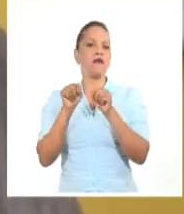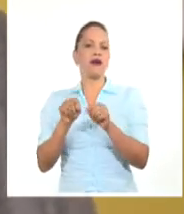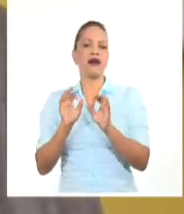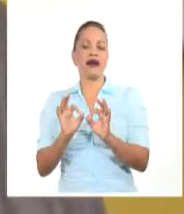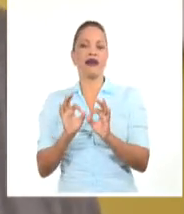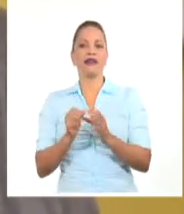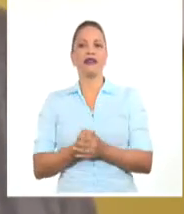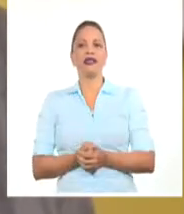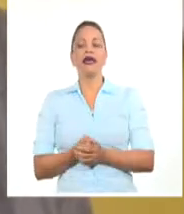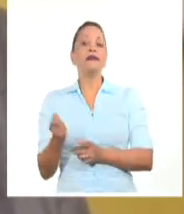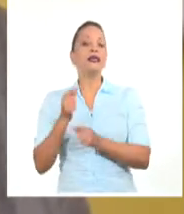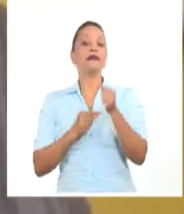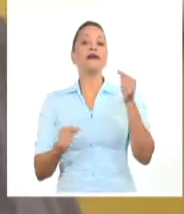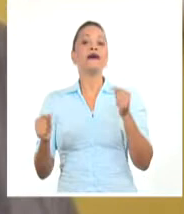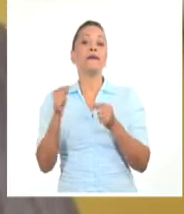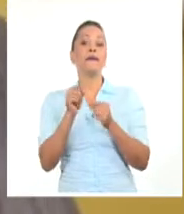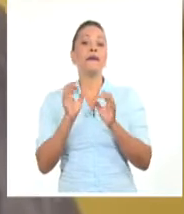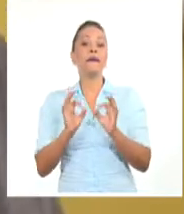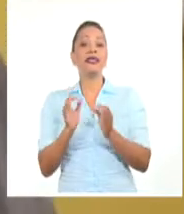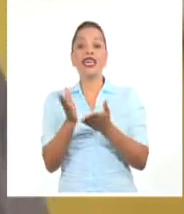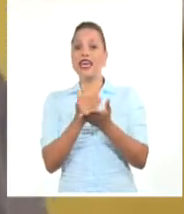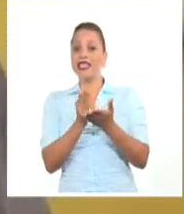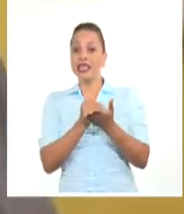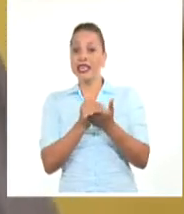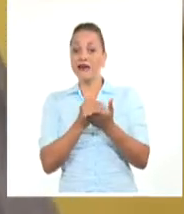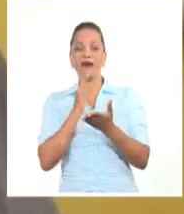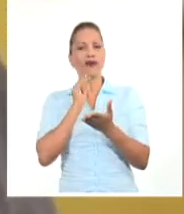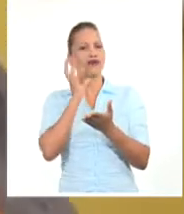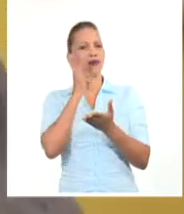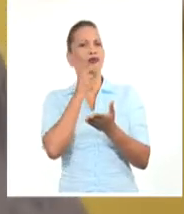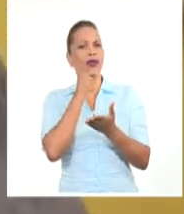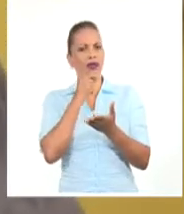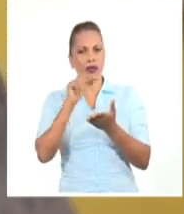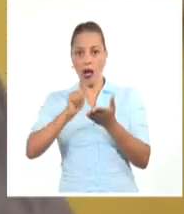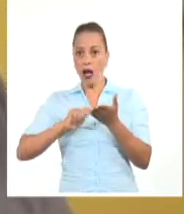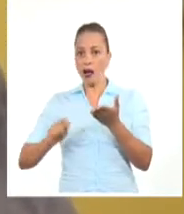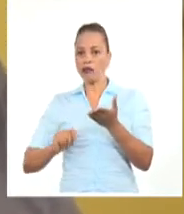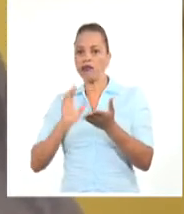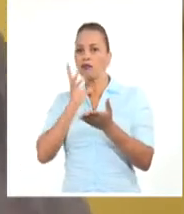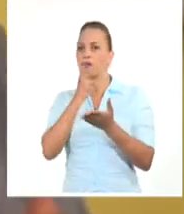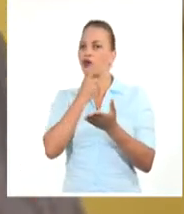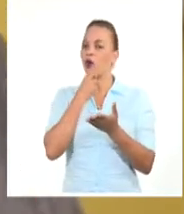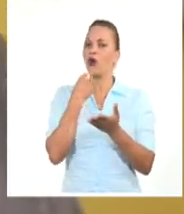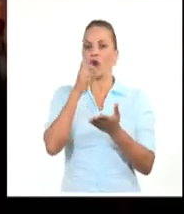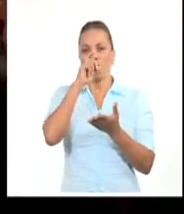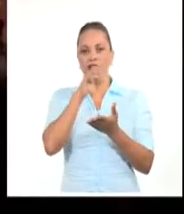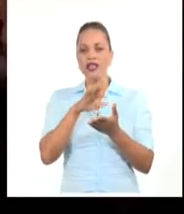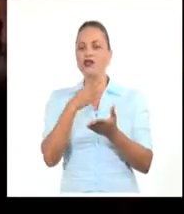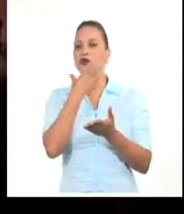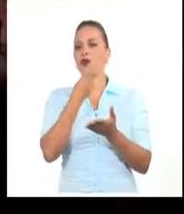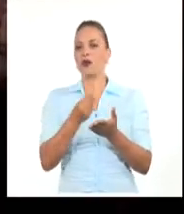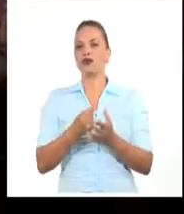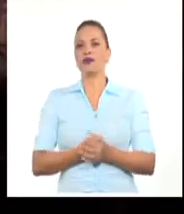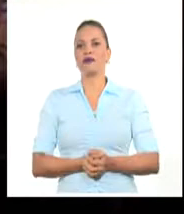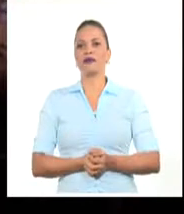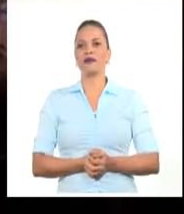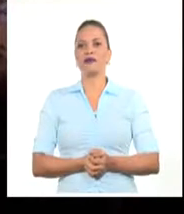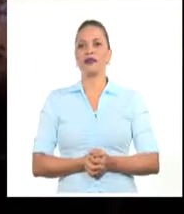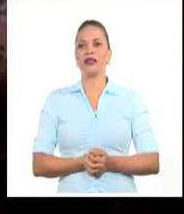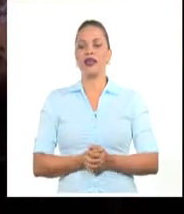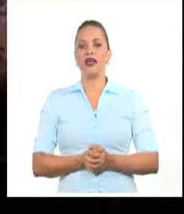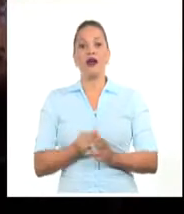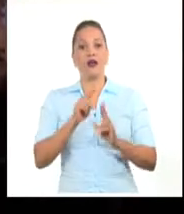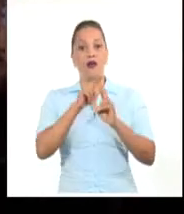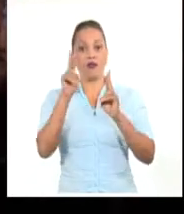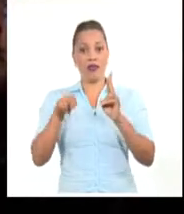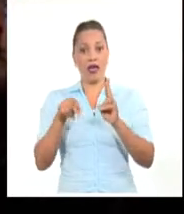porque ese libro de poesía es muy bello, muy apreciado desde nuestra niñez. Estos teatristas poseen un